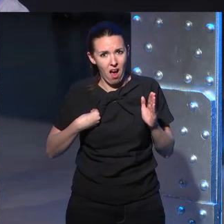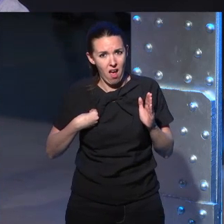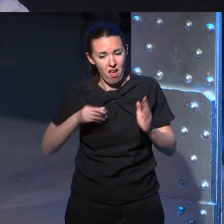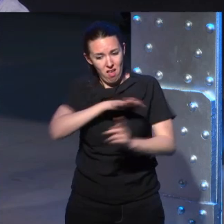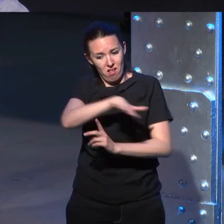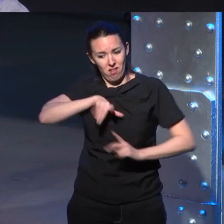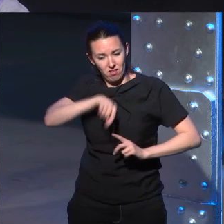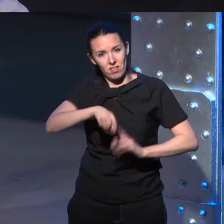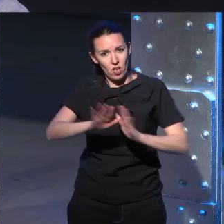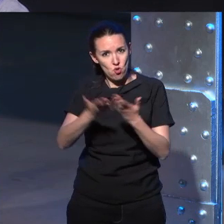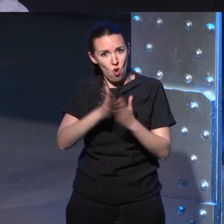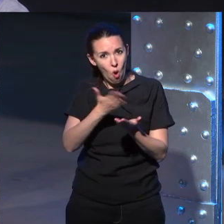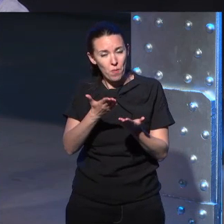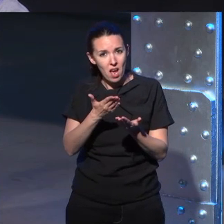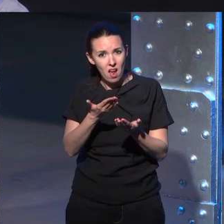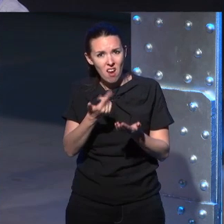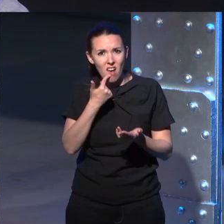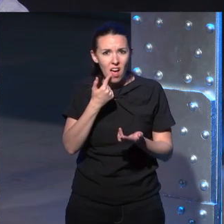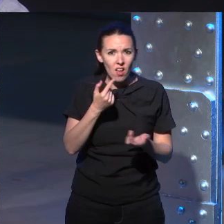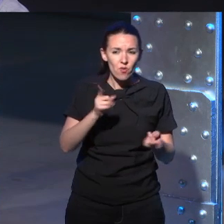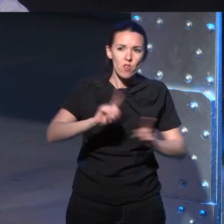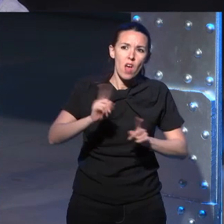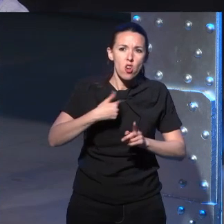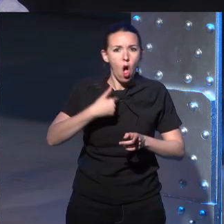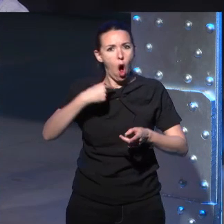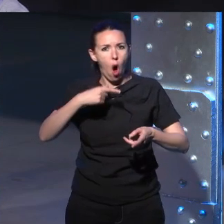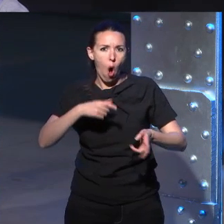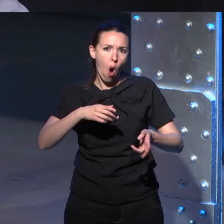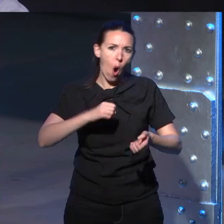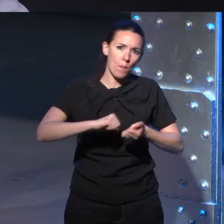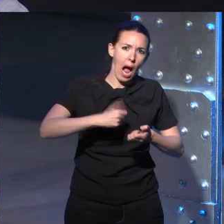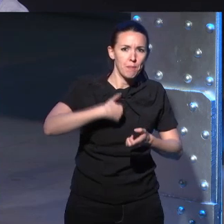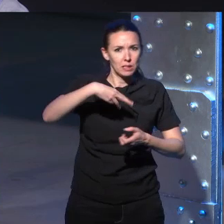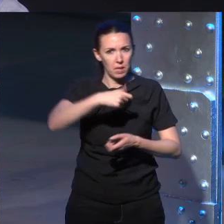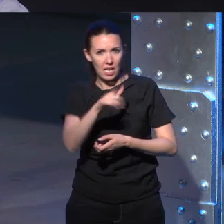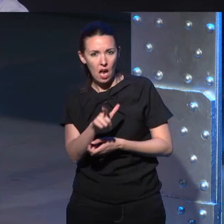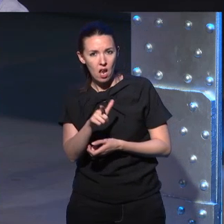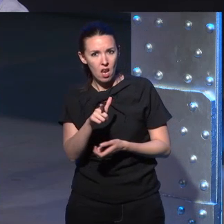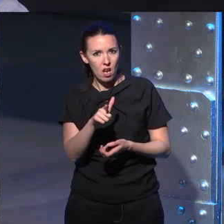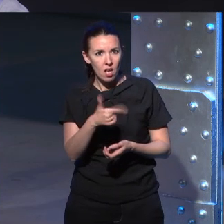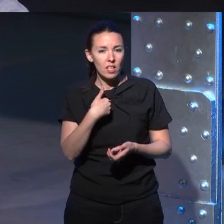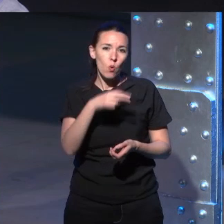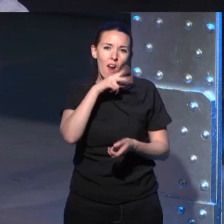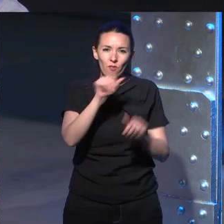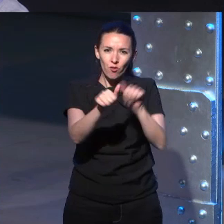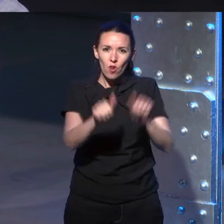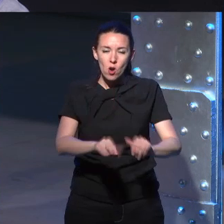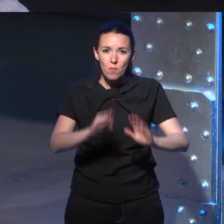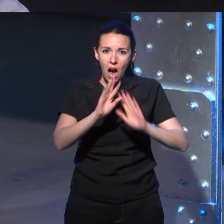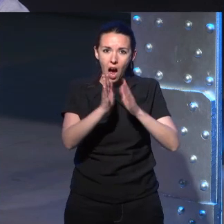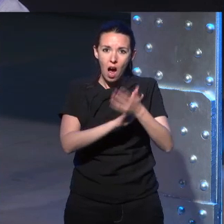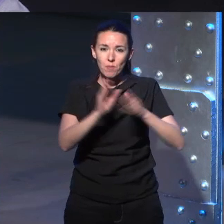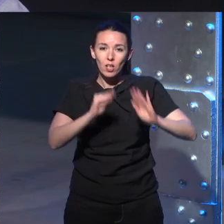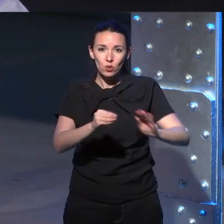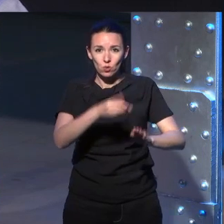la acción de la novela un «no mames, Miguel», o un «es que no te mides, güey», en boca de un tipo